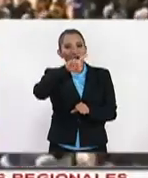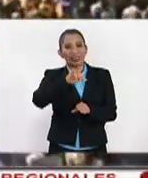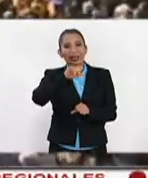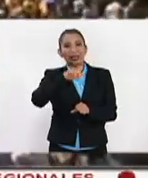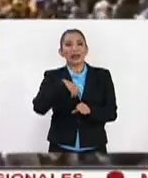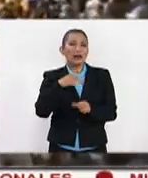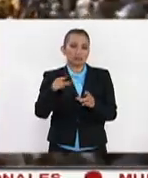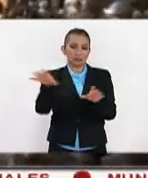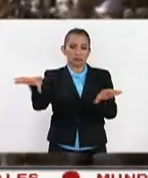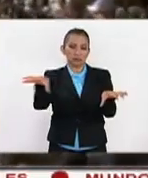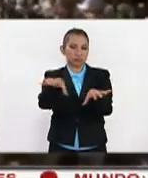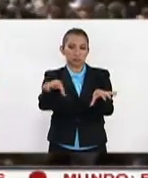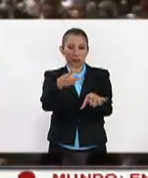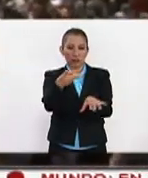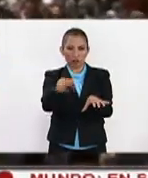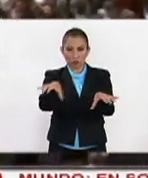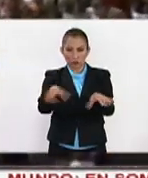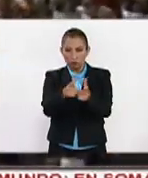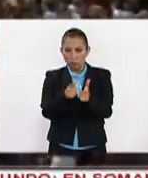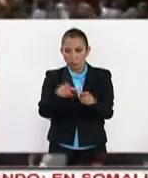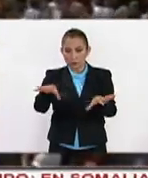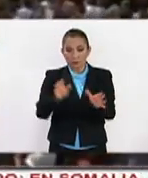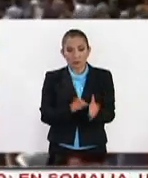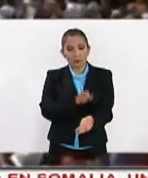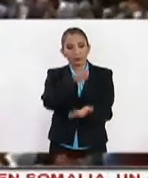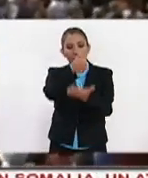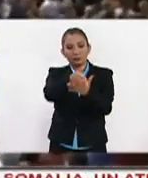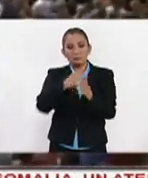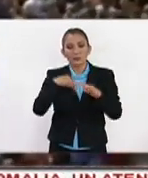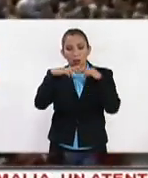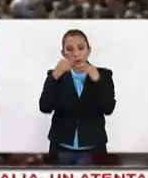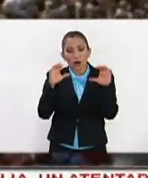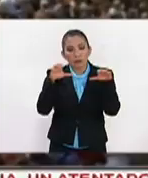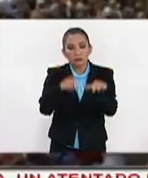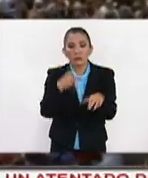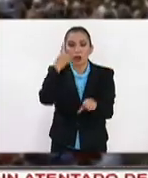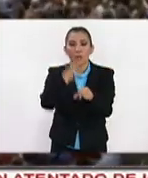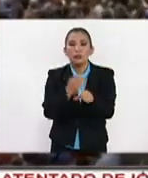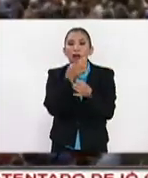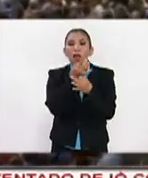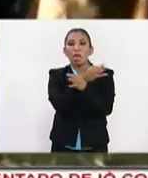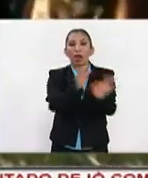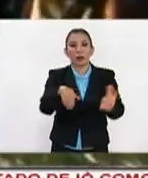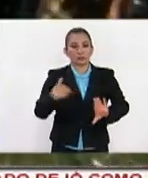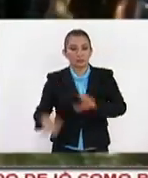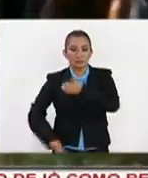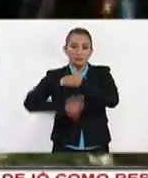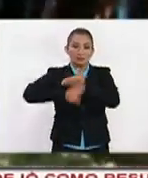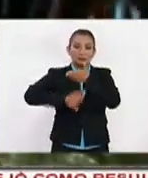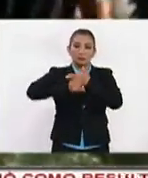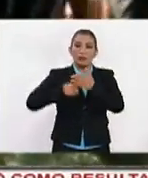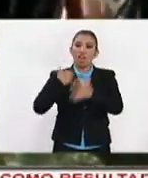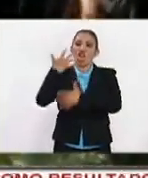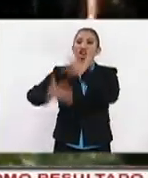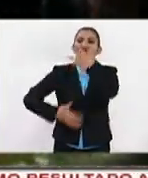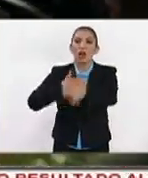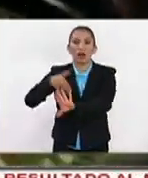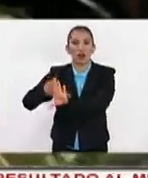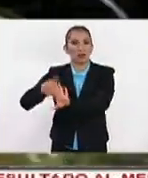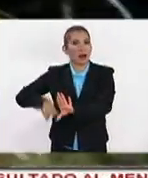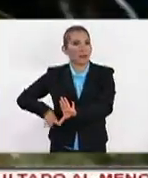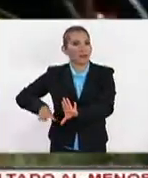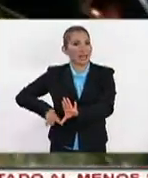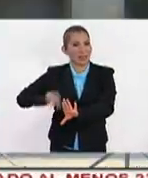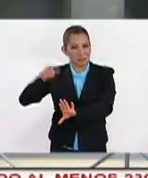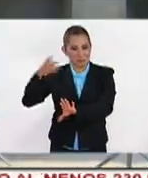Cuixart, respectivamente, se presentaron en la Audiencia Nacional para declarar por segunda vez acusados de un delito de sedición por inacción